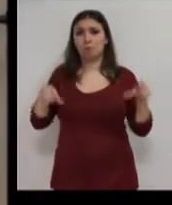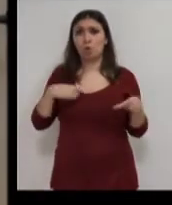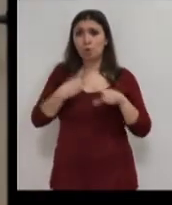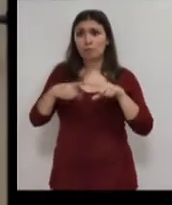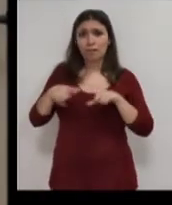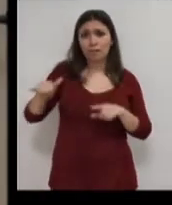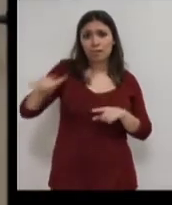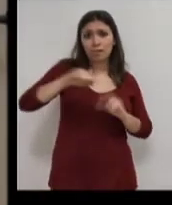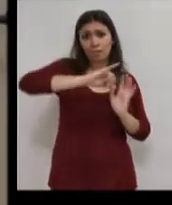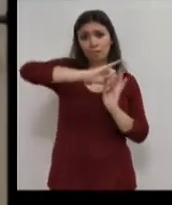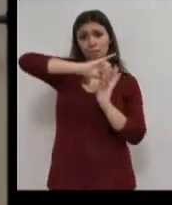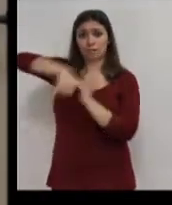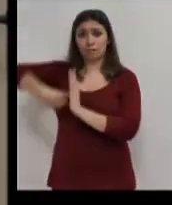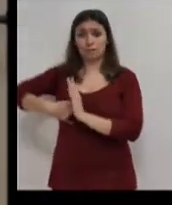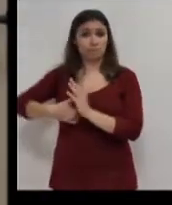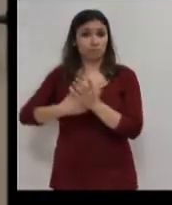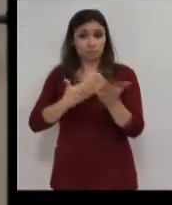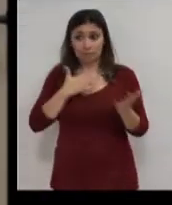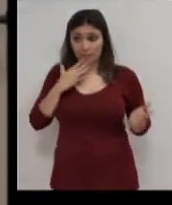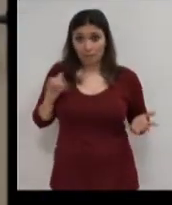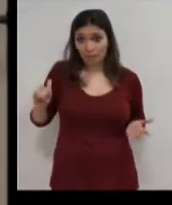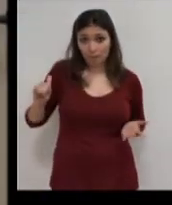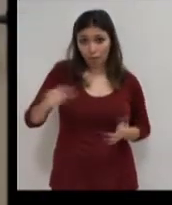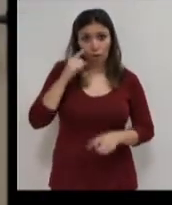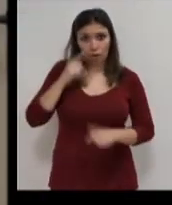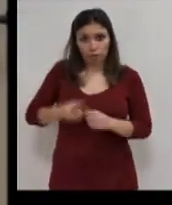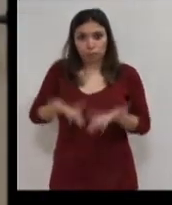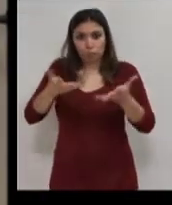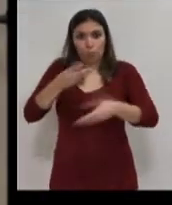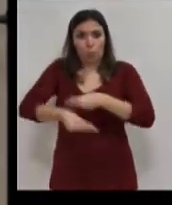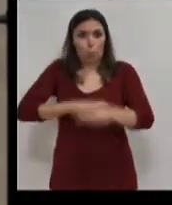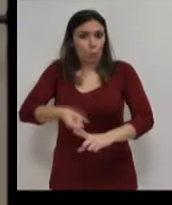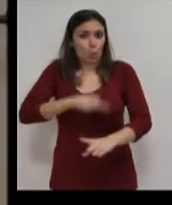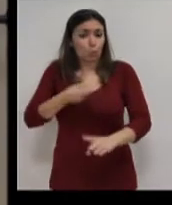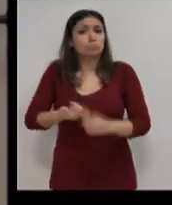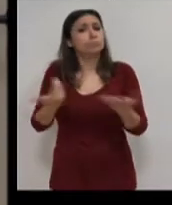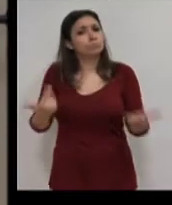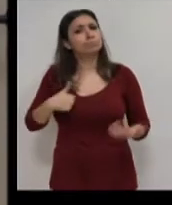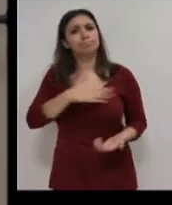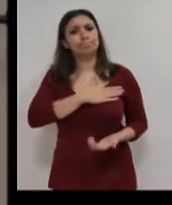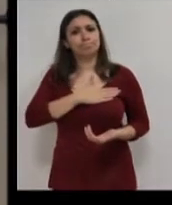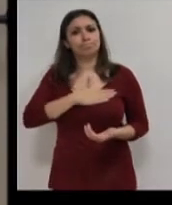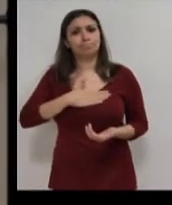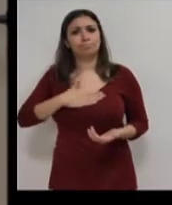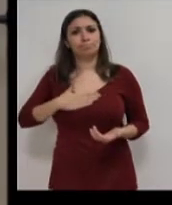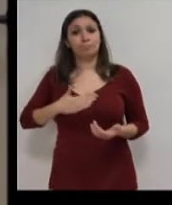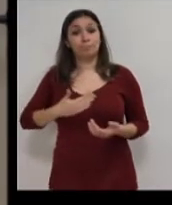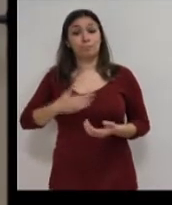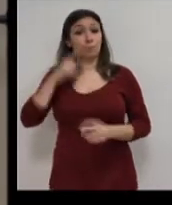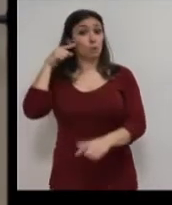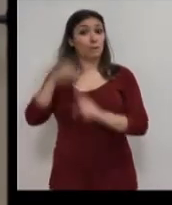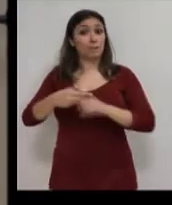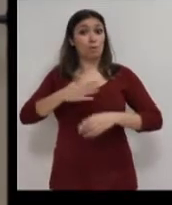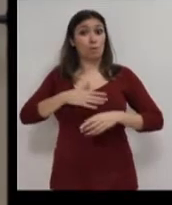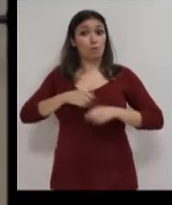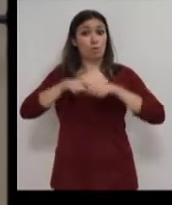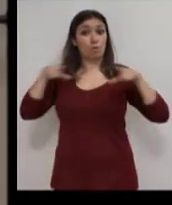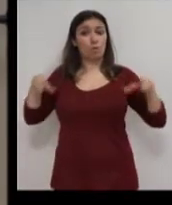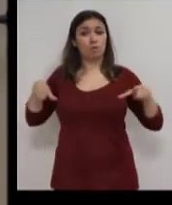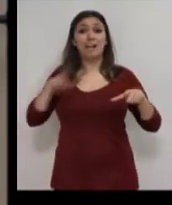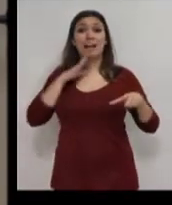estos conocimientos que nos rodean, que están ahí disponibles para ser usados, y creemos